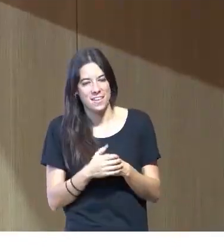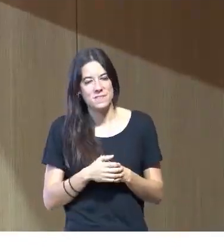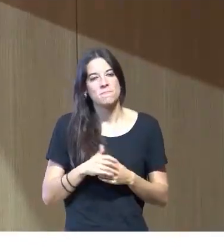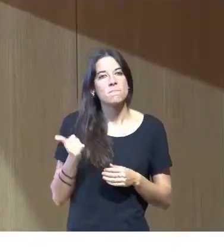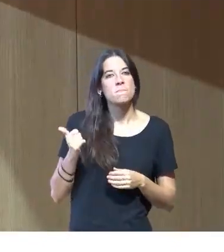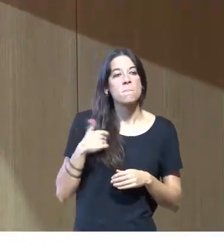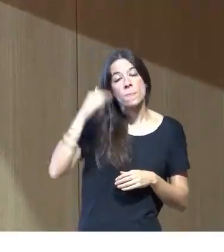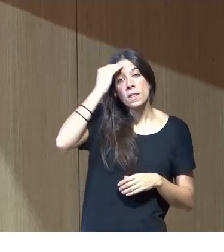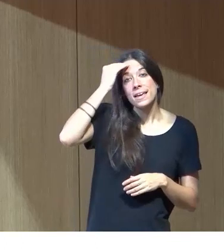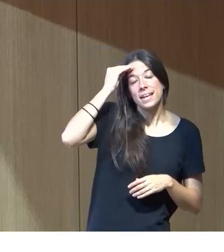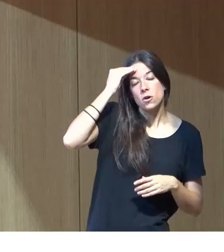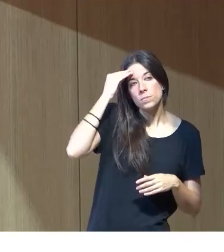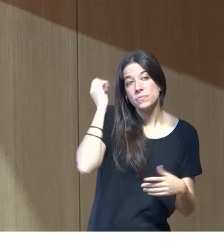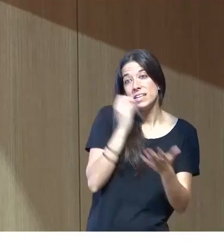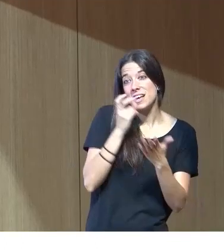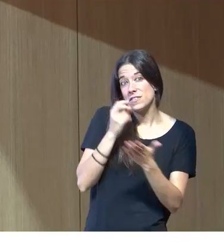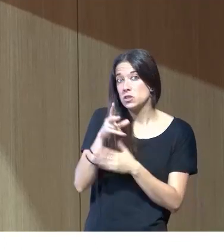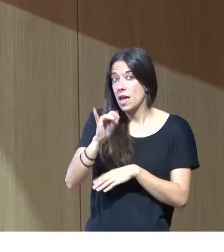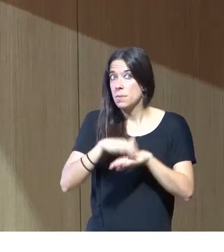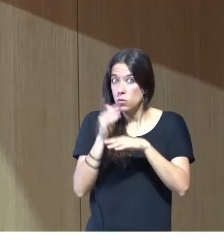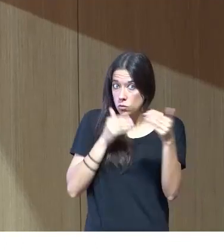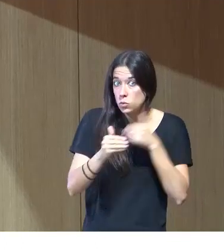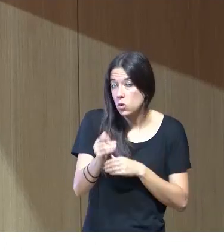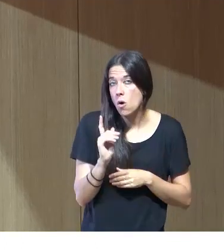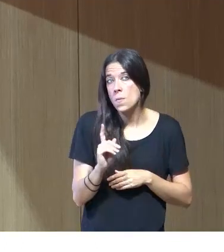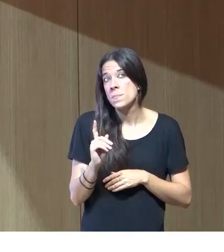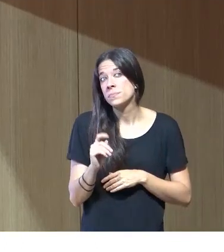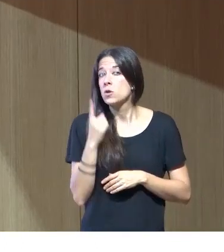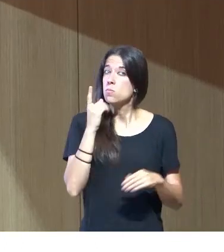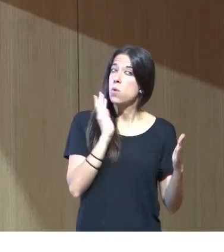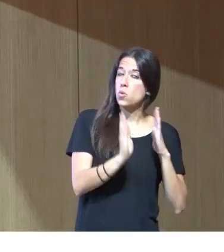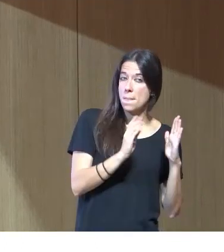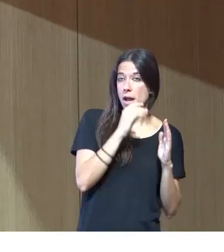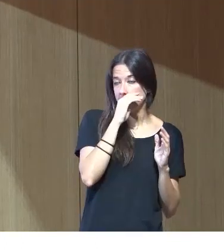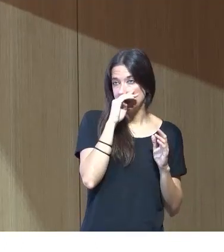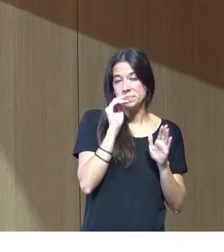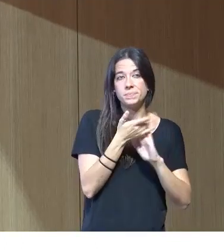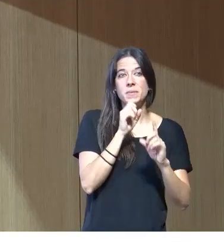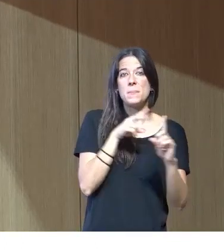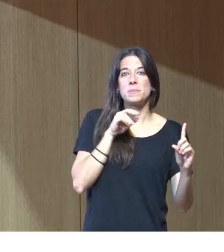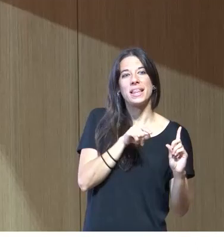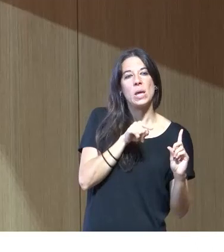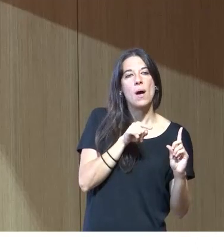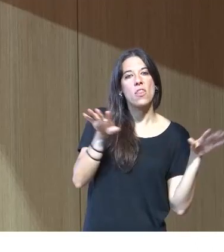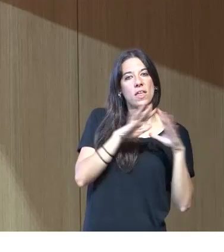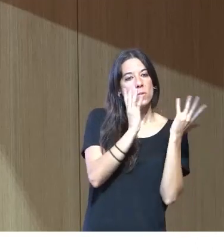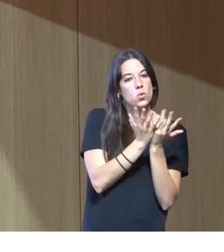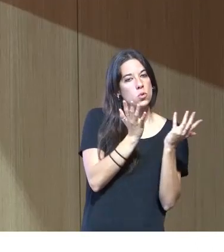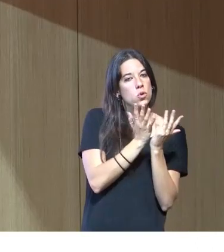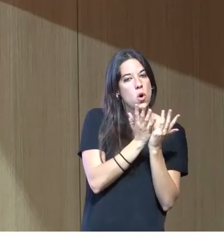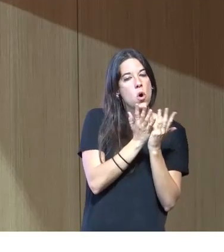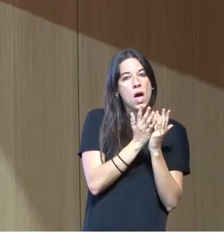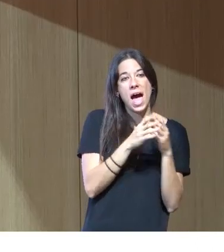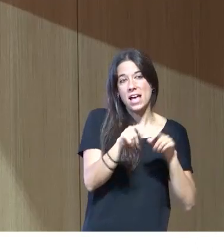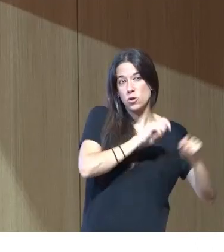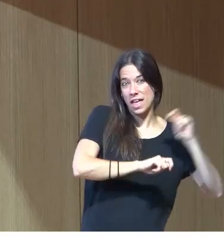los desafíos que tenemos de cara al futuro por un lado desde la perspectiva del mundo asociativo